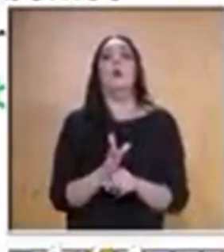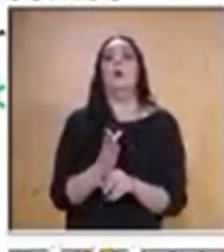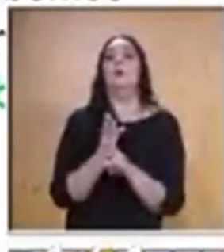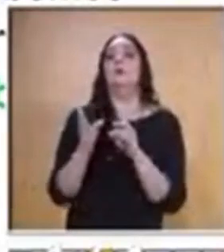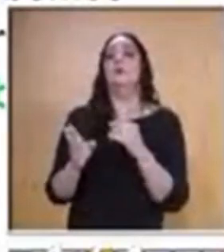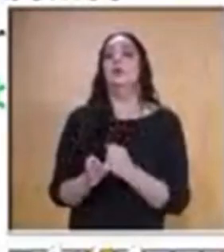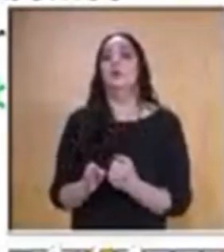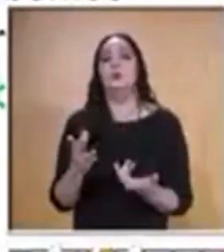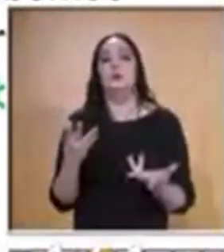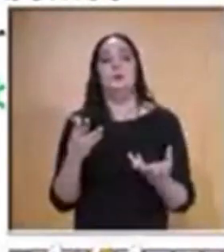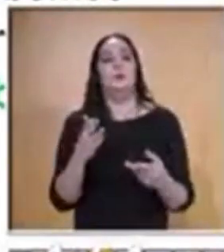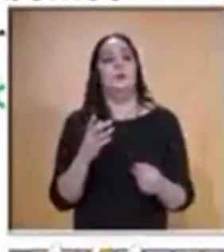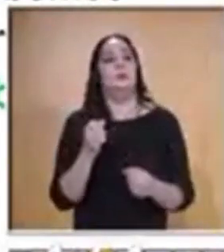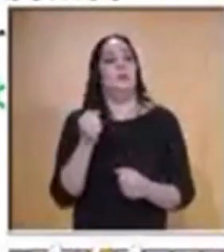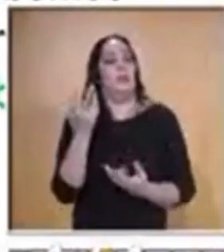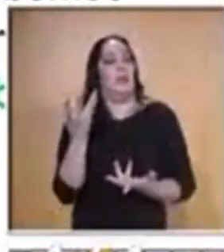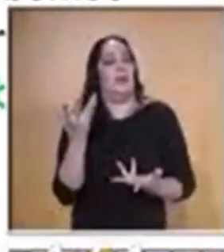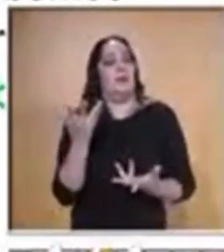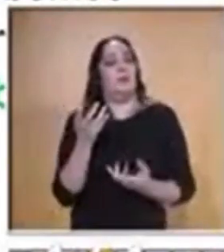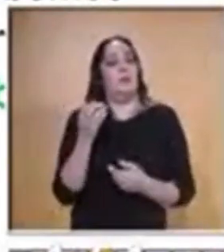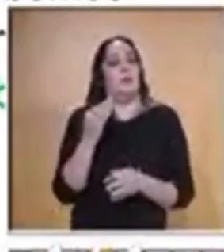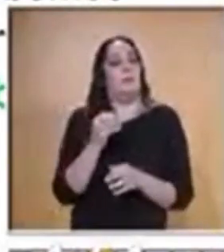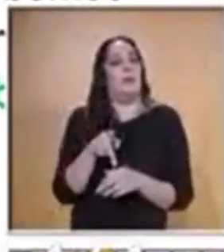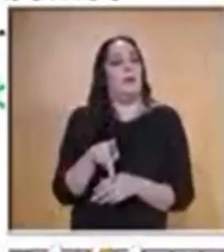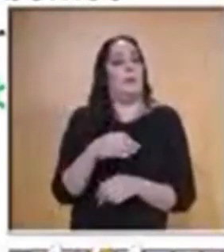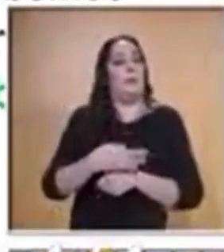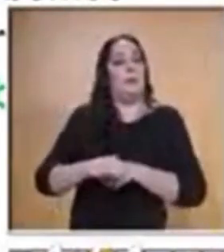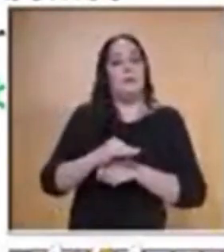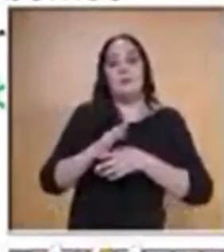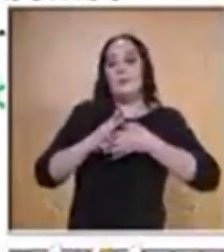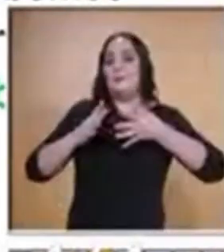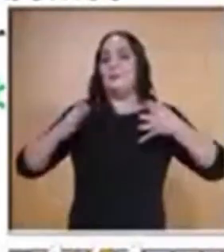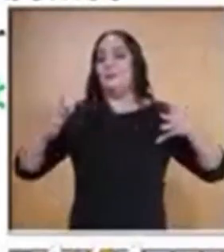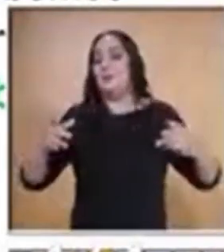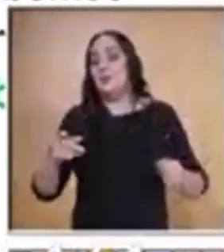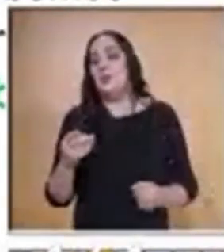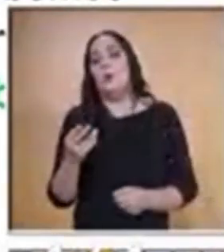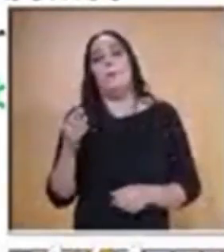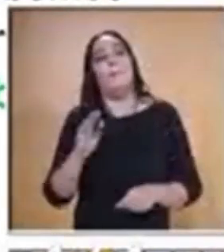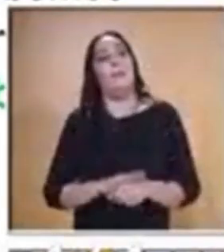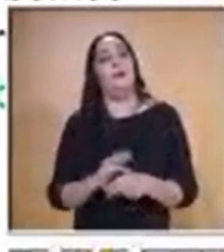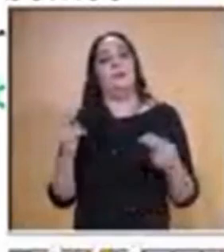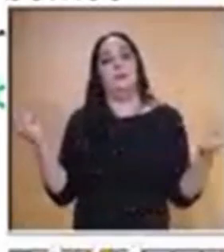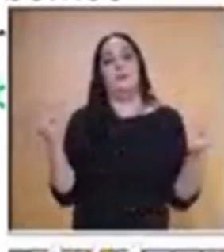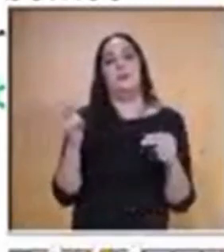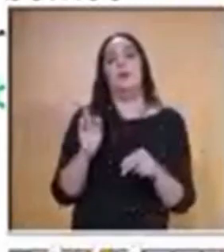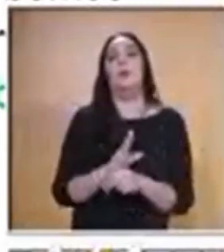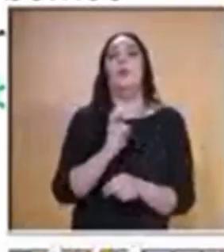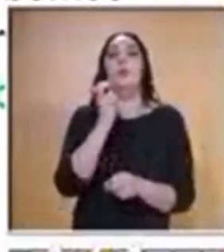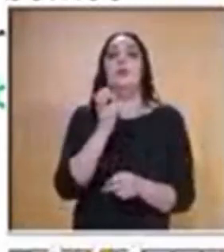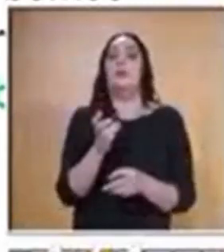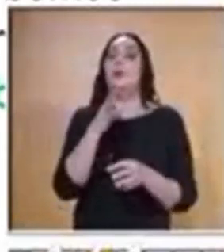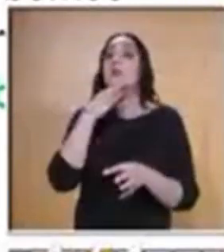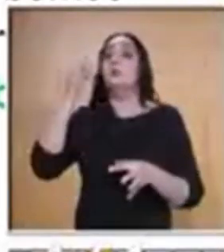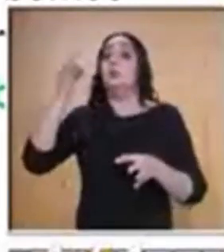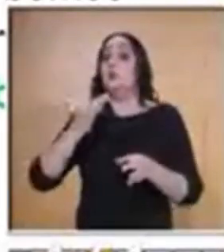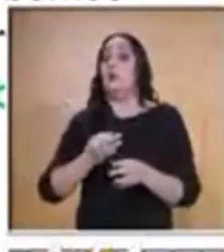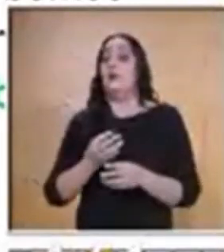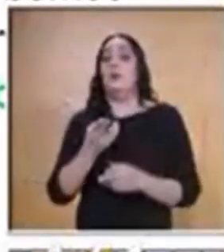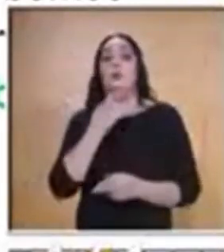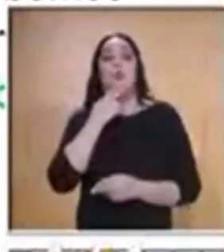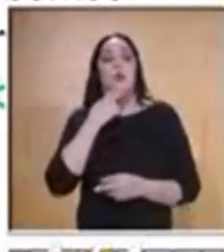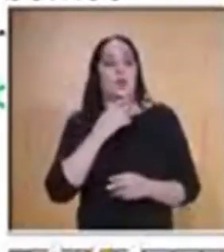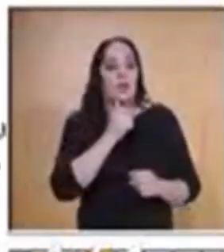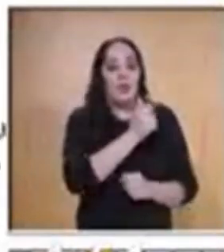los hidrocarburos y a medida que crece la población aumenta su demanda. Por eso es importante consumir de manera responsable cada uno de